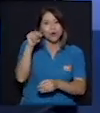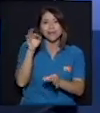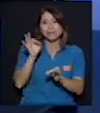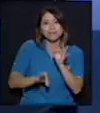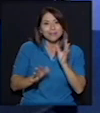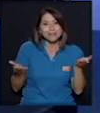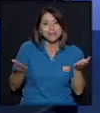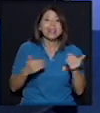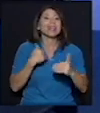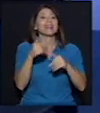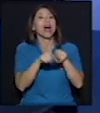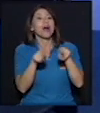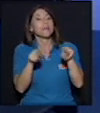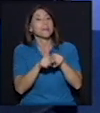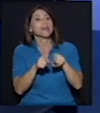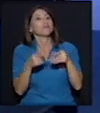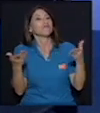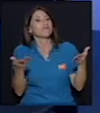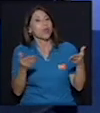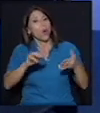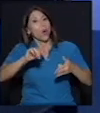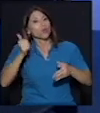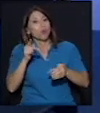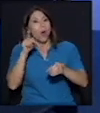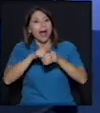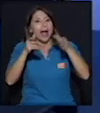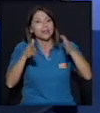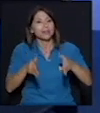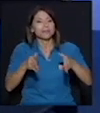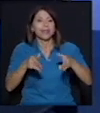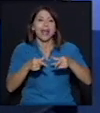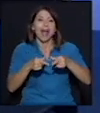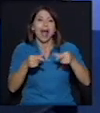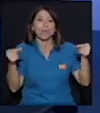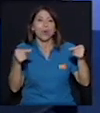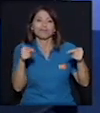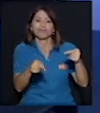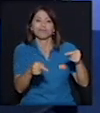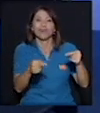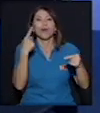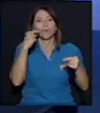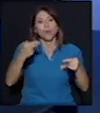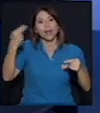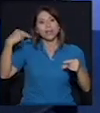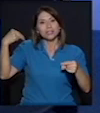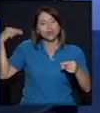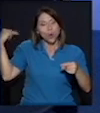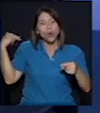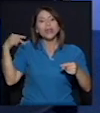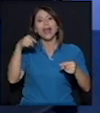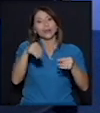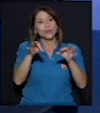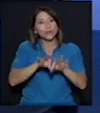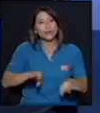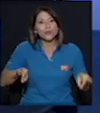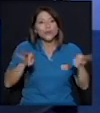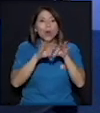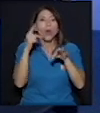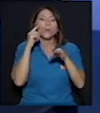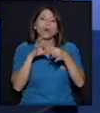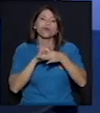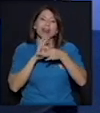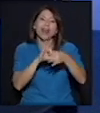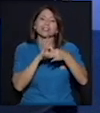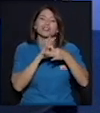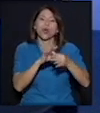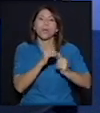tiene Japón, es el otro gran actor que tiene peso por la historia, por la relación militarista, la relación colonial que tiene